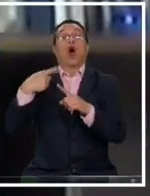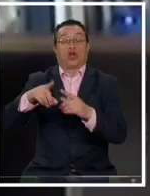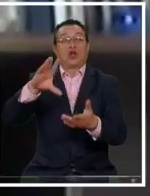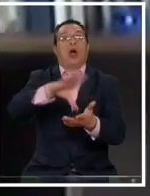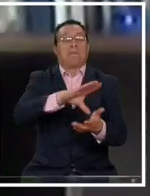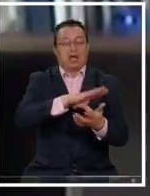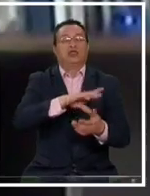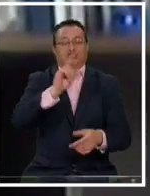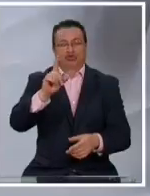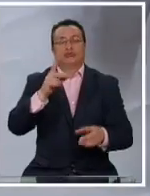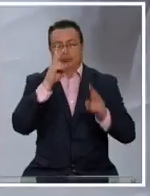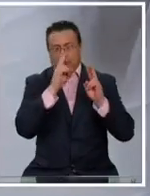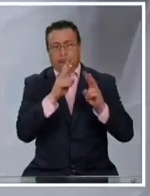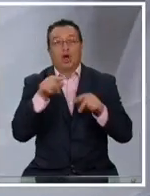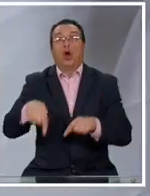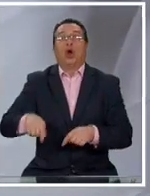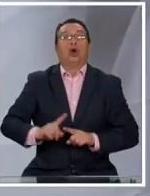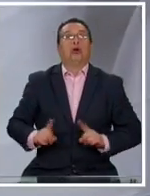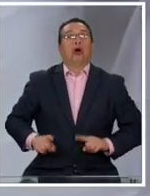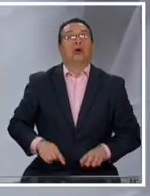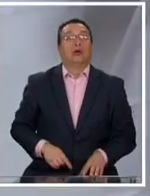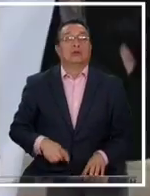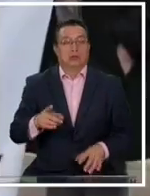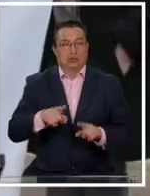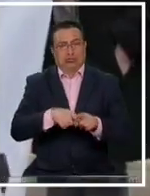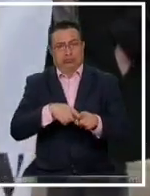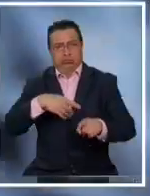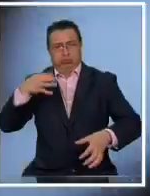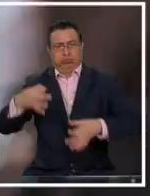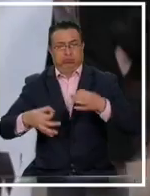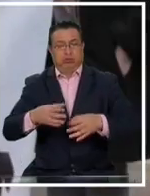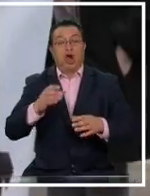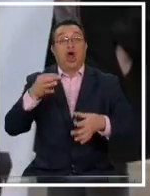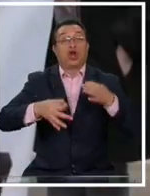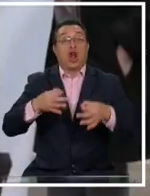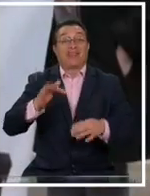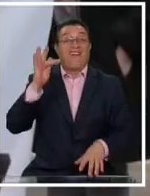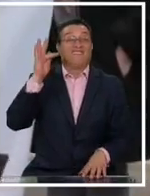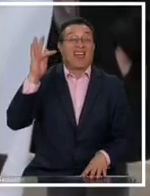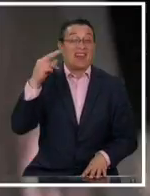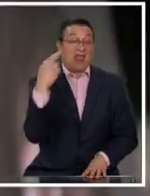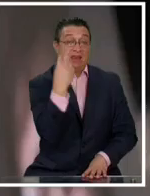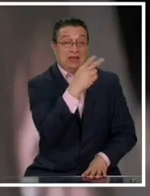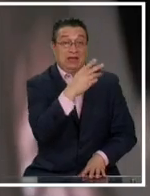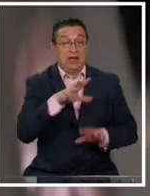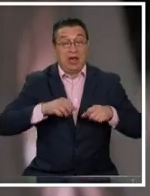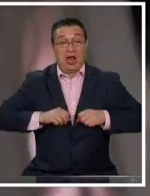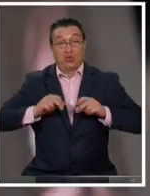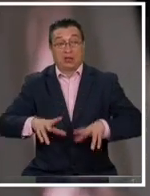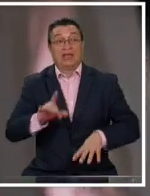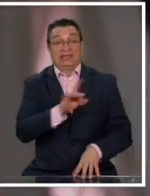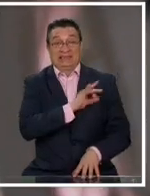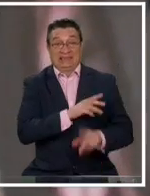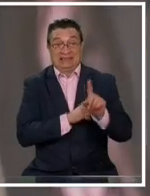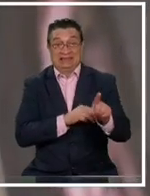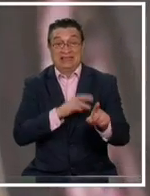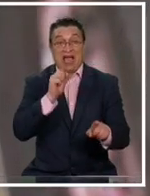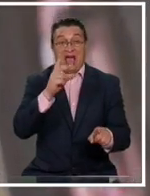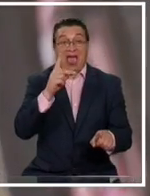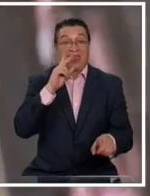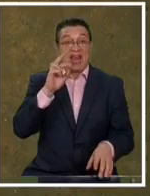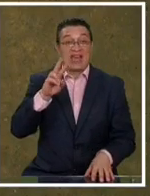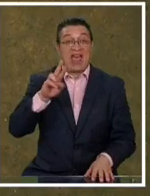naciones, otras latitudes. Y es que tras un largo camino judicial, la Corte Federal en Australia declaró este miércoles a la chilena Adriana Rivas